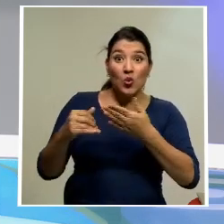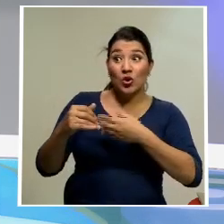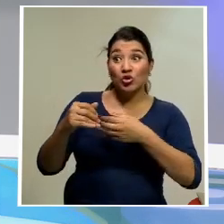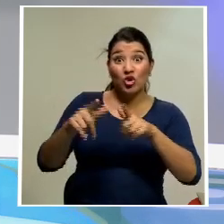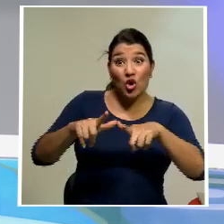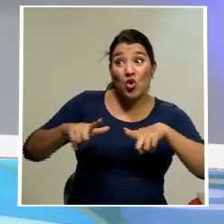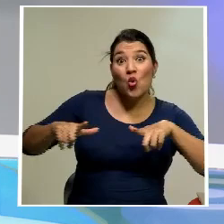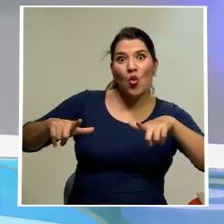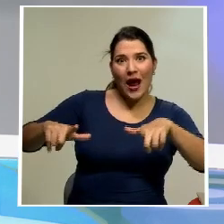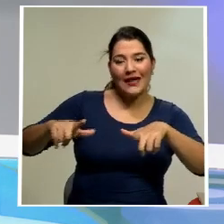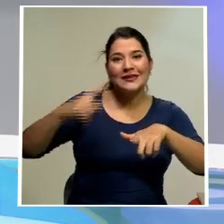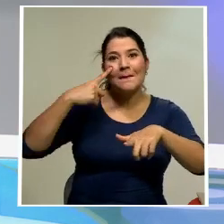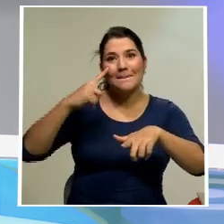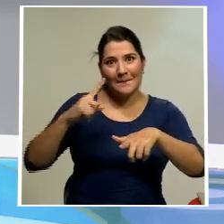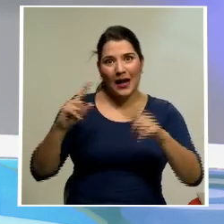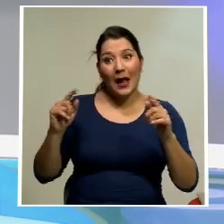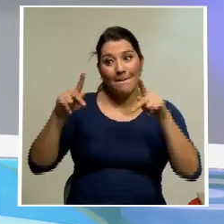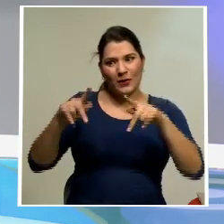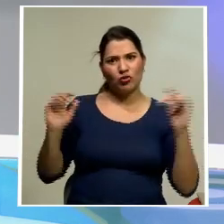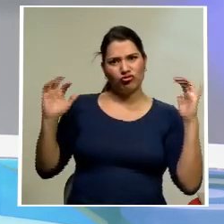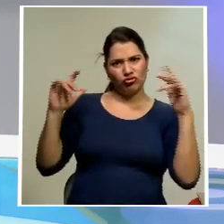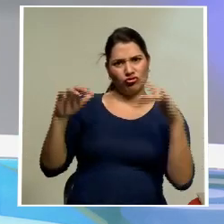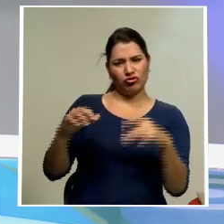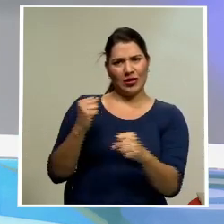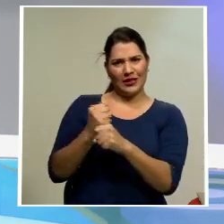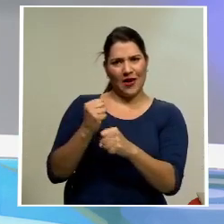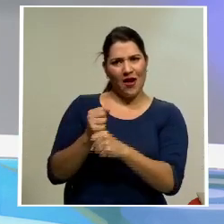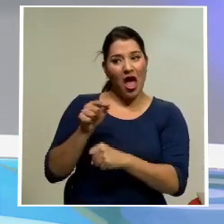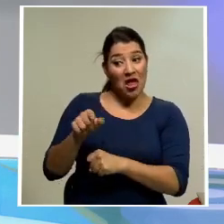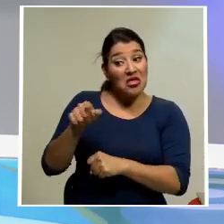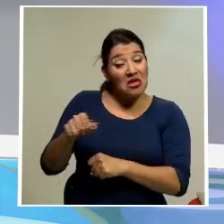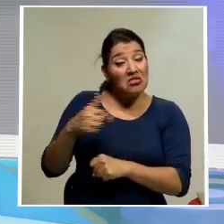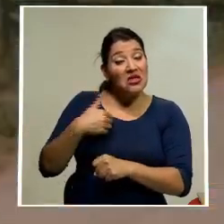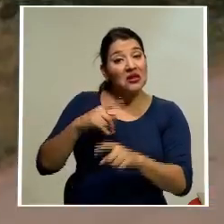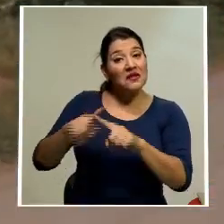se adaptaron a la nueva realidad y ofrecen servicios muy variados.